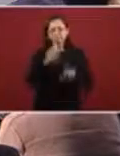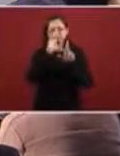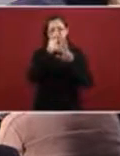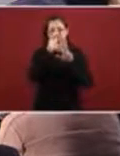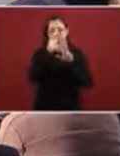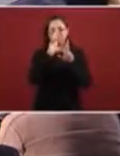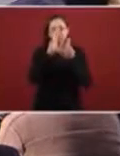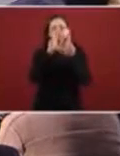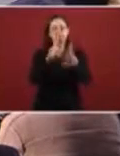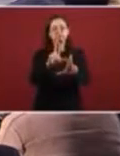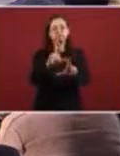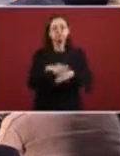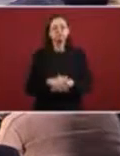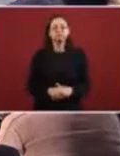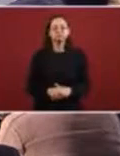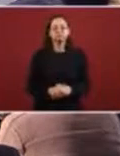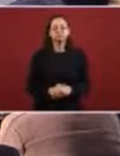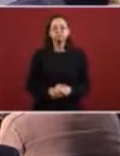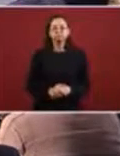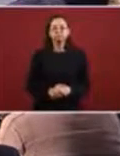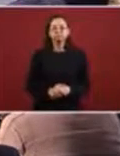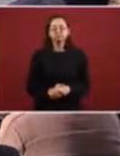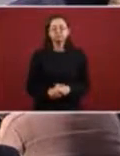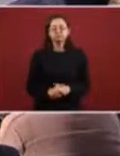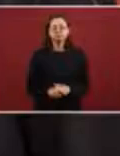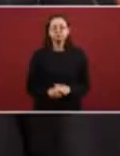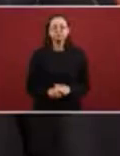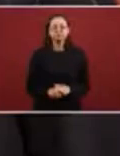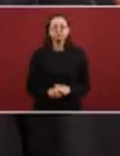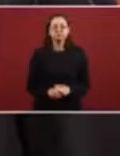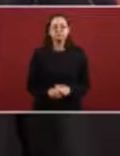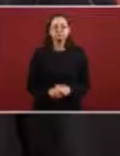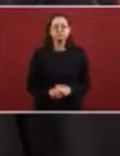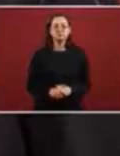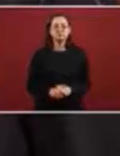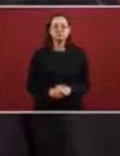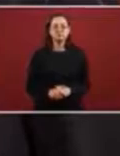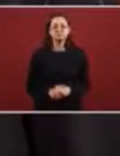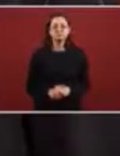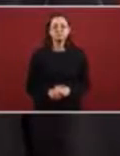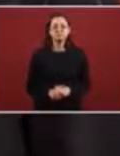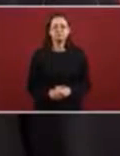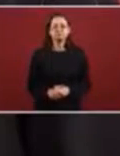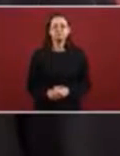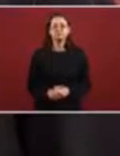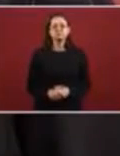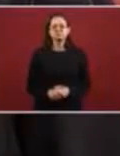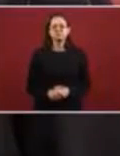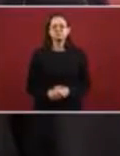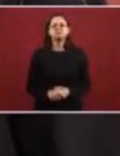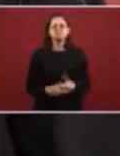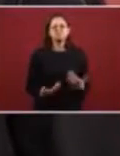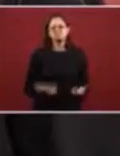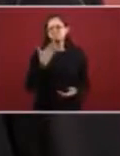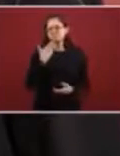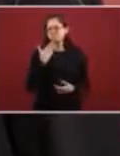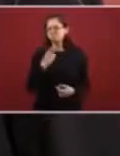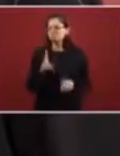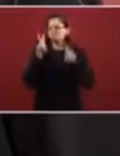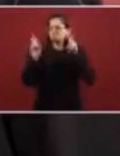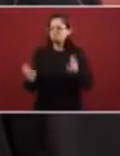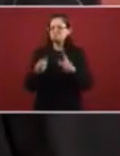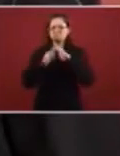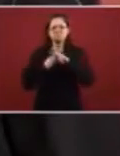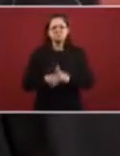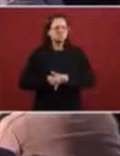y qué bueno que esté se esta polemizando sobre estos temas